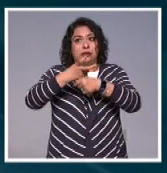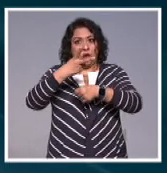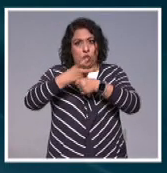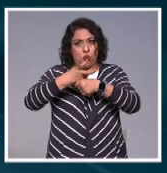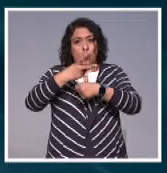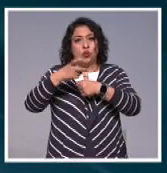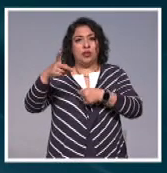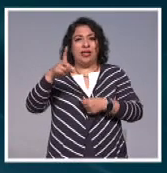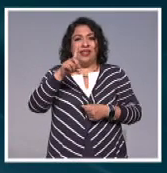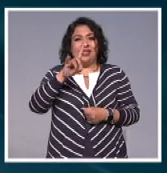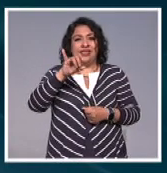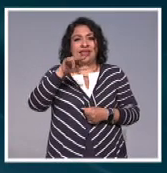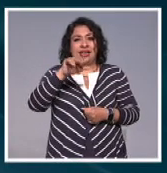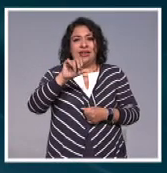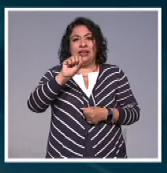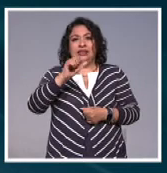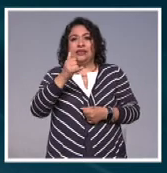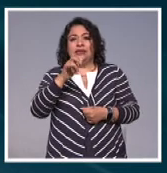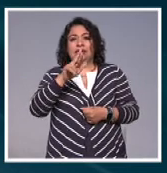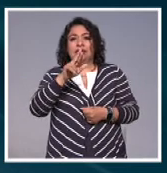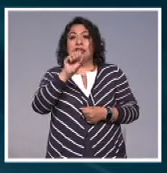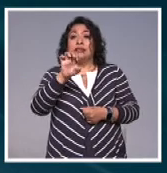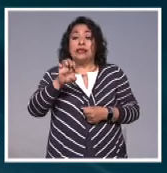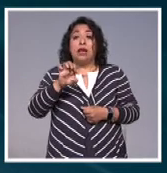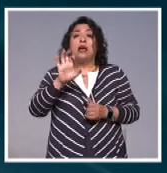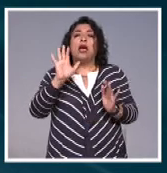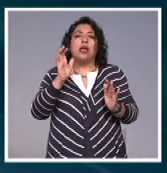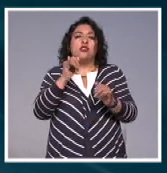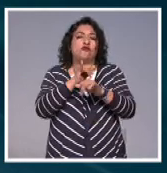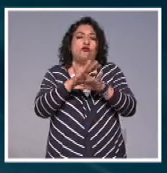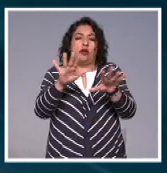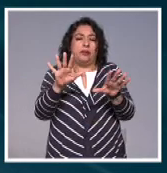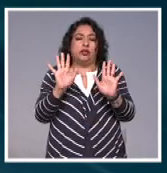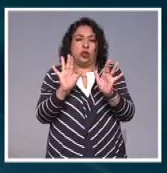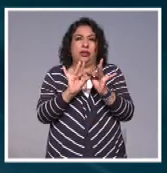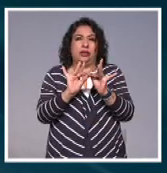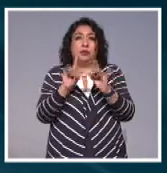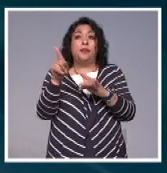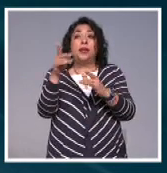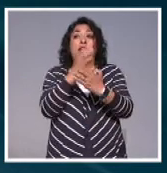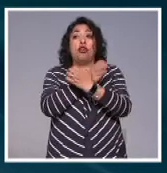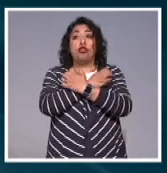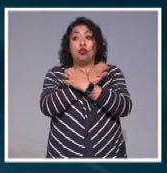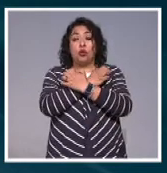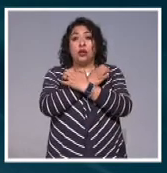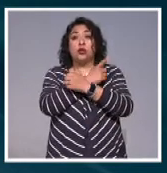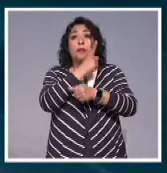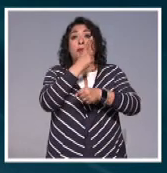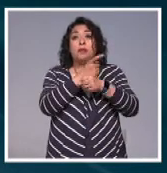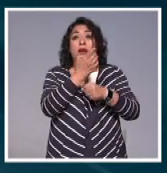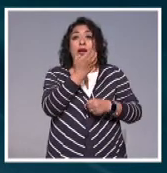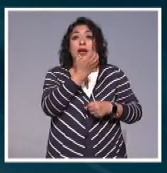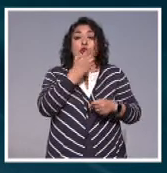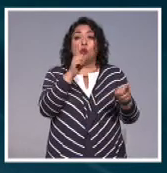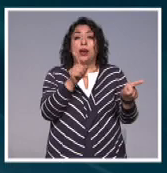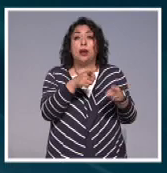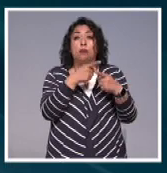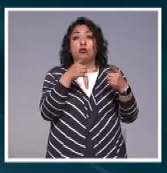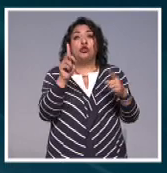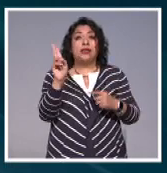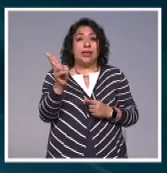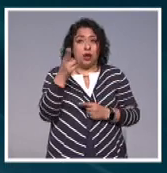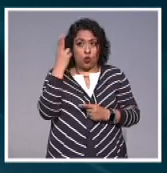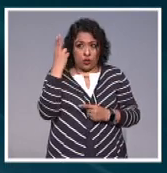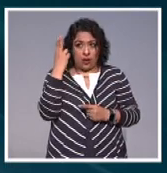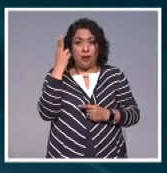maestría de Diana Circe aquí presente, quisiera darles un par de datos al respecto. Su educación pasa por la Facultad de Música de la